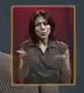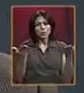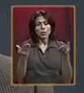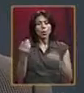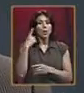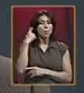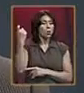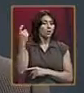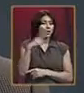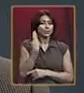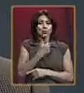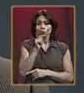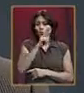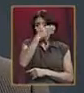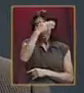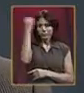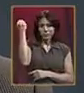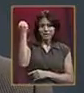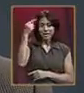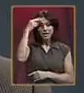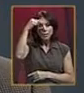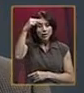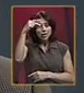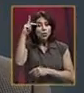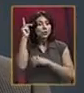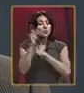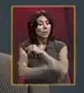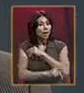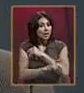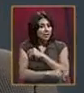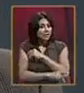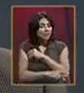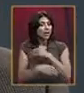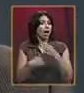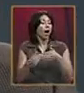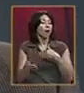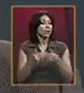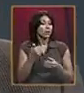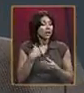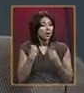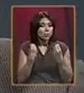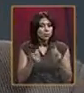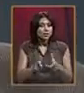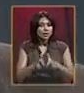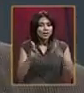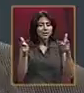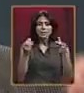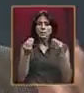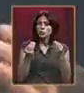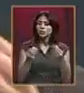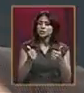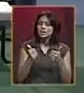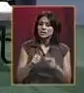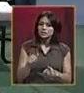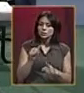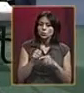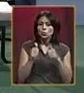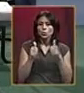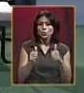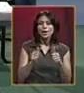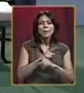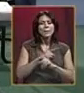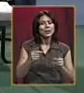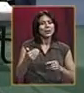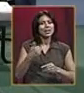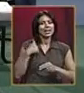no olvidemos que México es un país que así con toda su grandeza y su riqueza, pero arrastra herencias